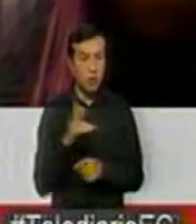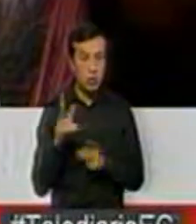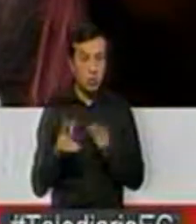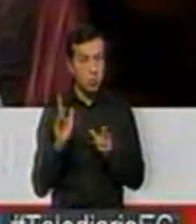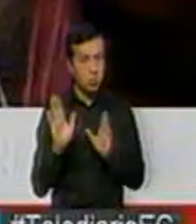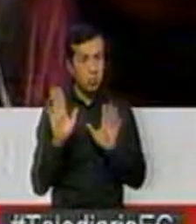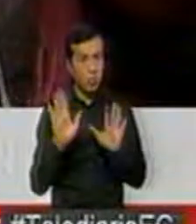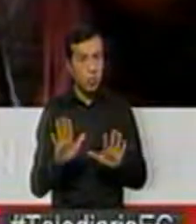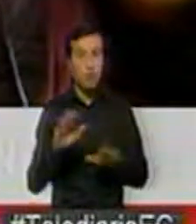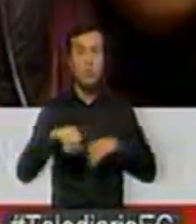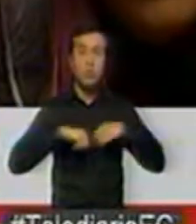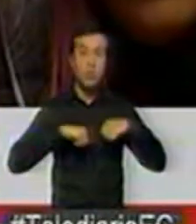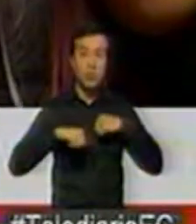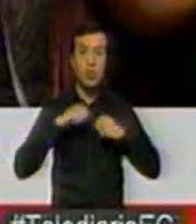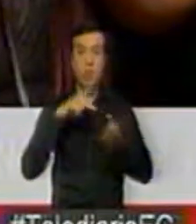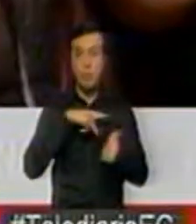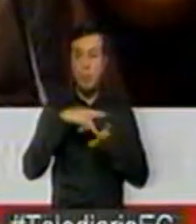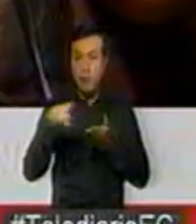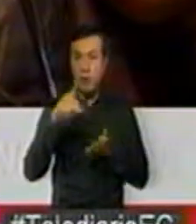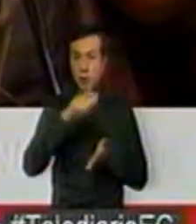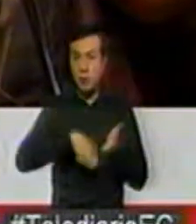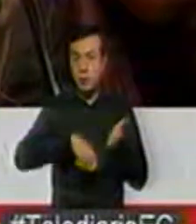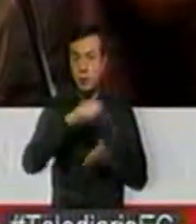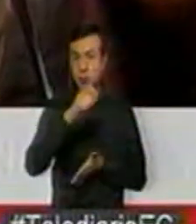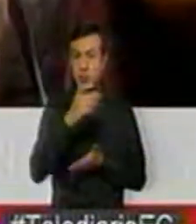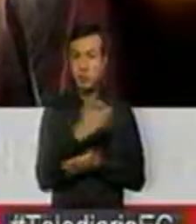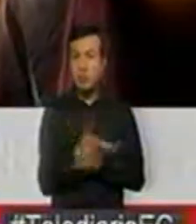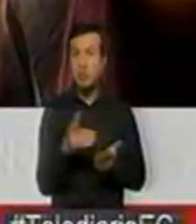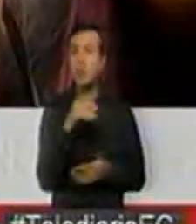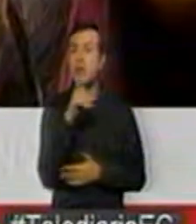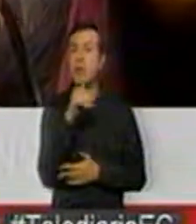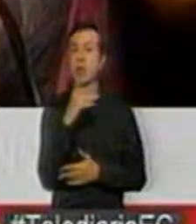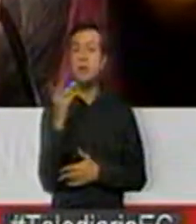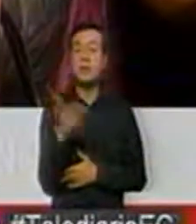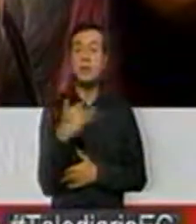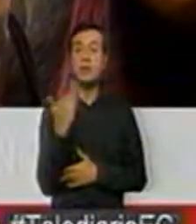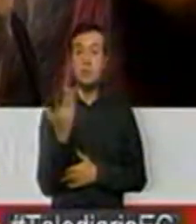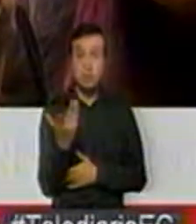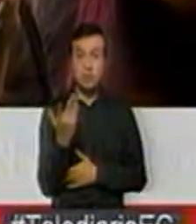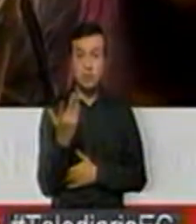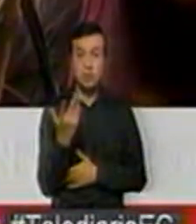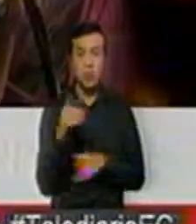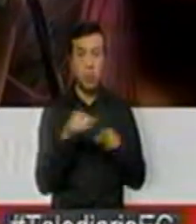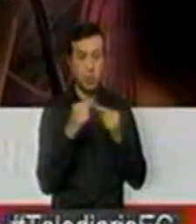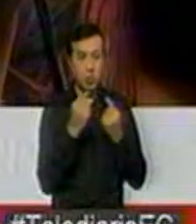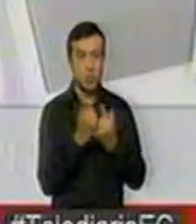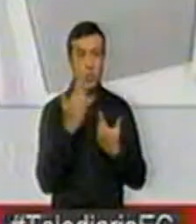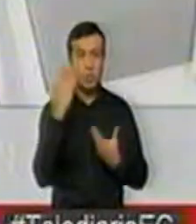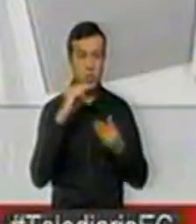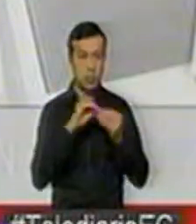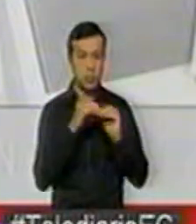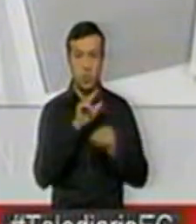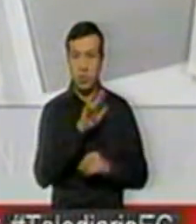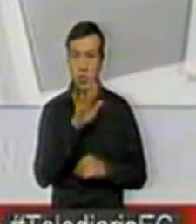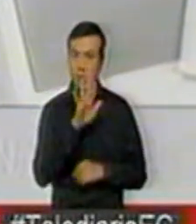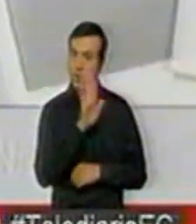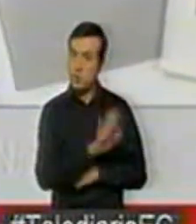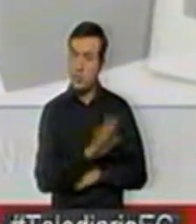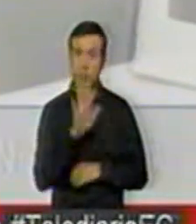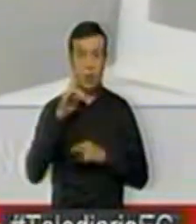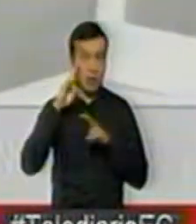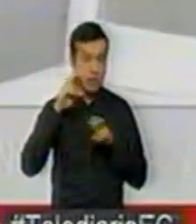Esta gestión o estos pagos o esta aprobación de contratación lo hacía directamente el movimiento Alianza País. Además, en los archivos